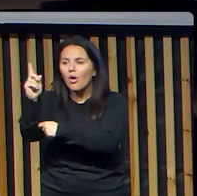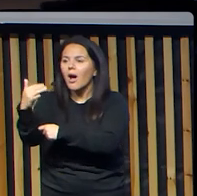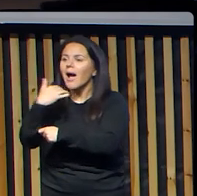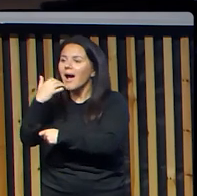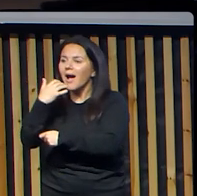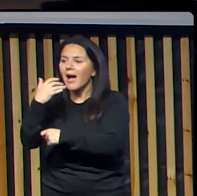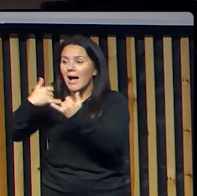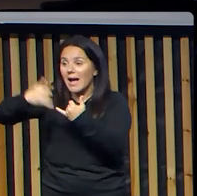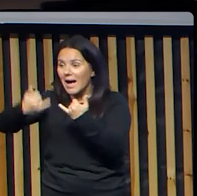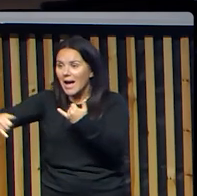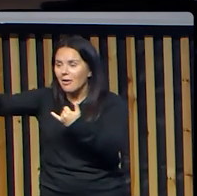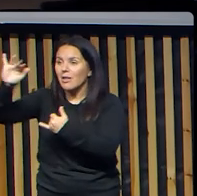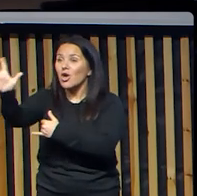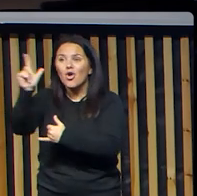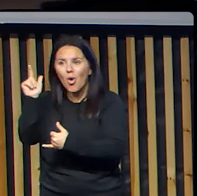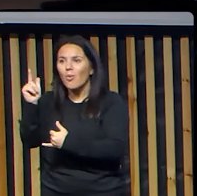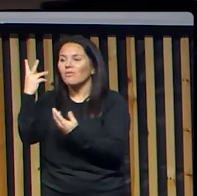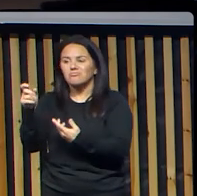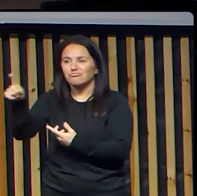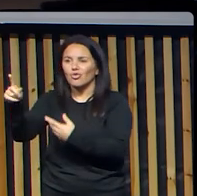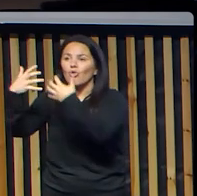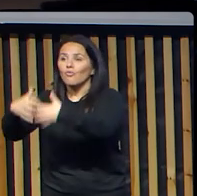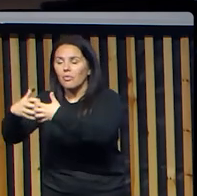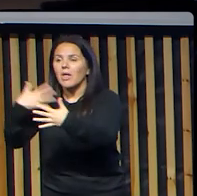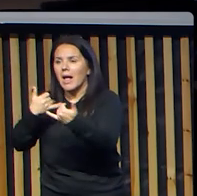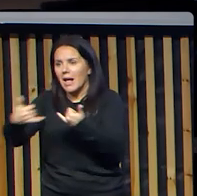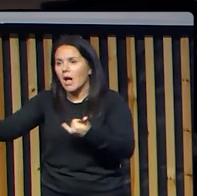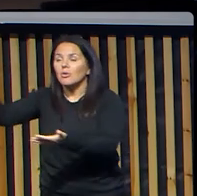todas las explicaciones del mundo Qué emoción